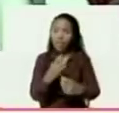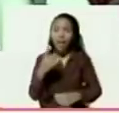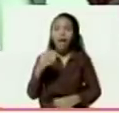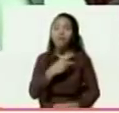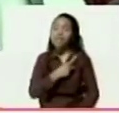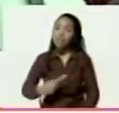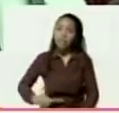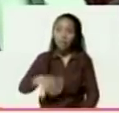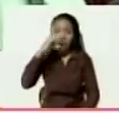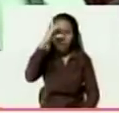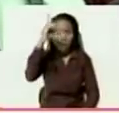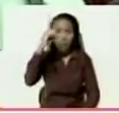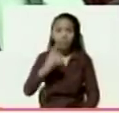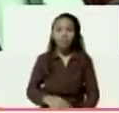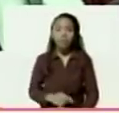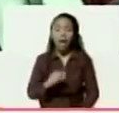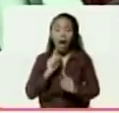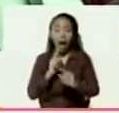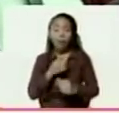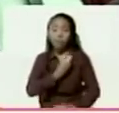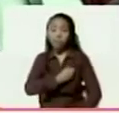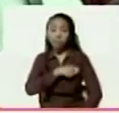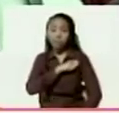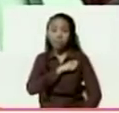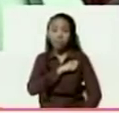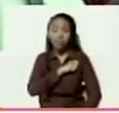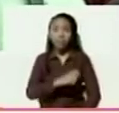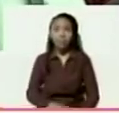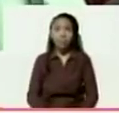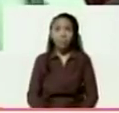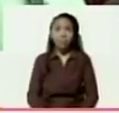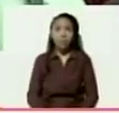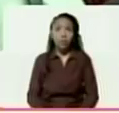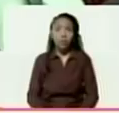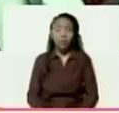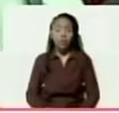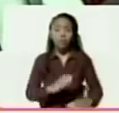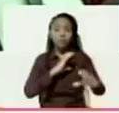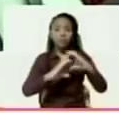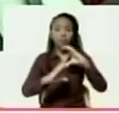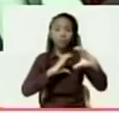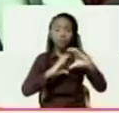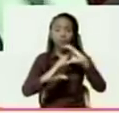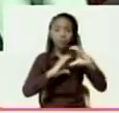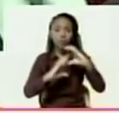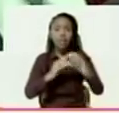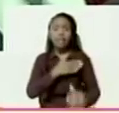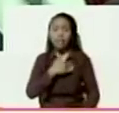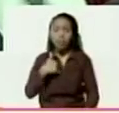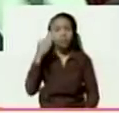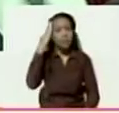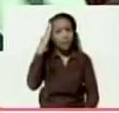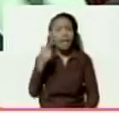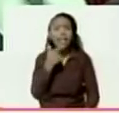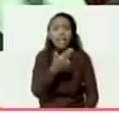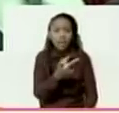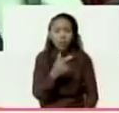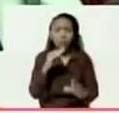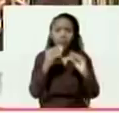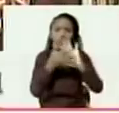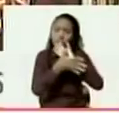vicepresidenta Delcy Rodríguez a España. Entendemos que hubo conversatorio, Queremos saber qué se dijeron,